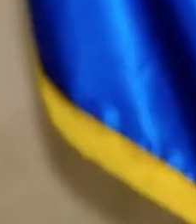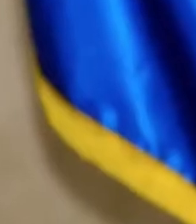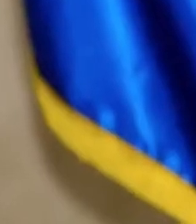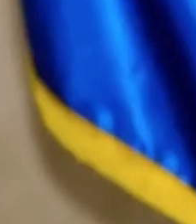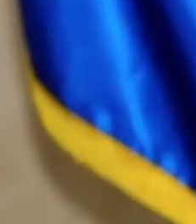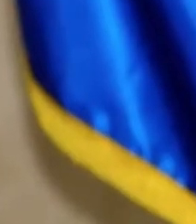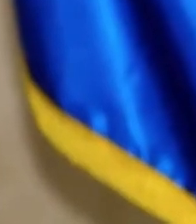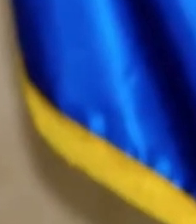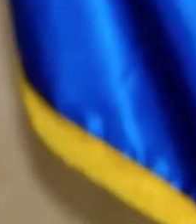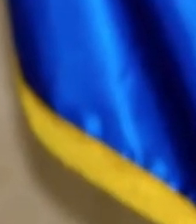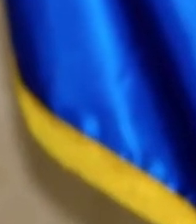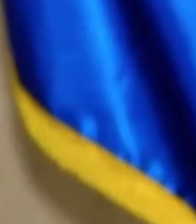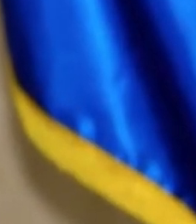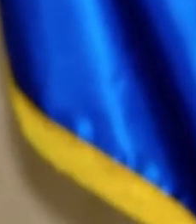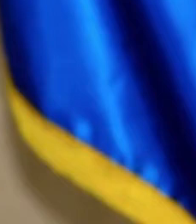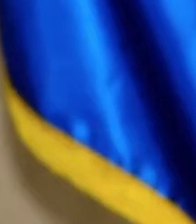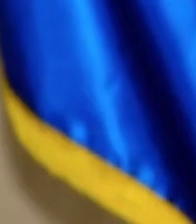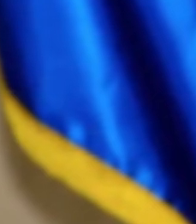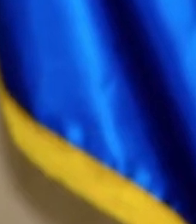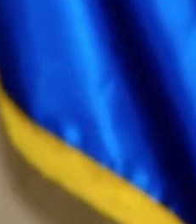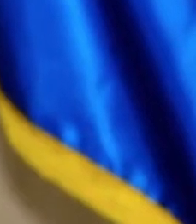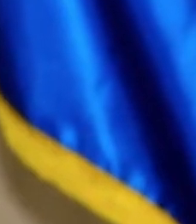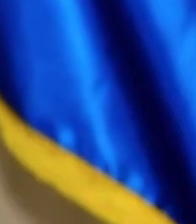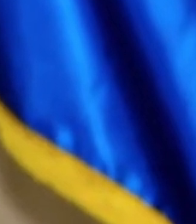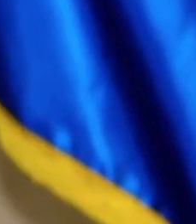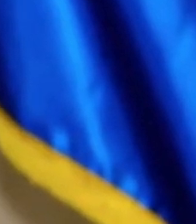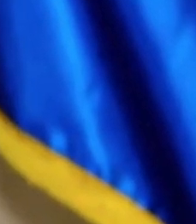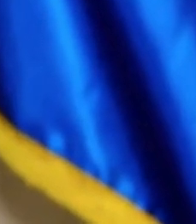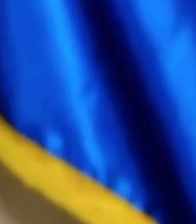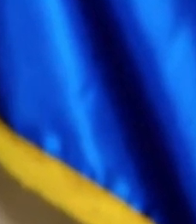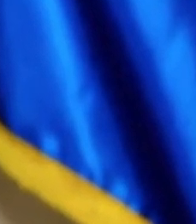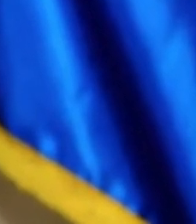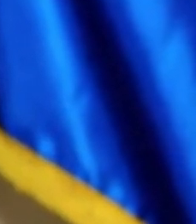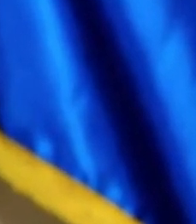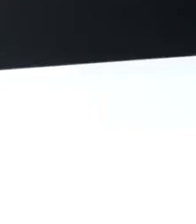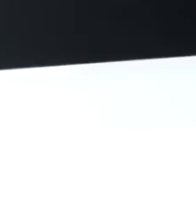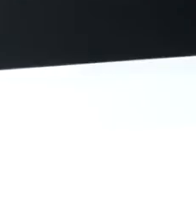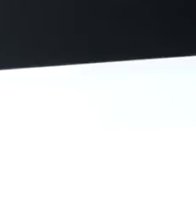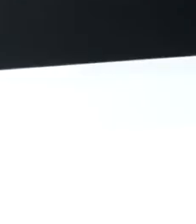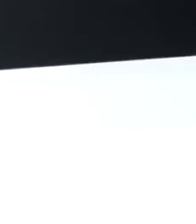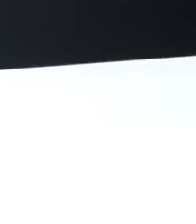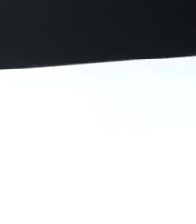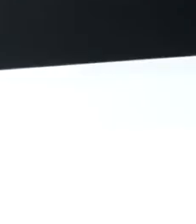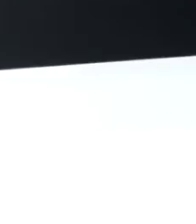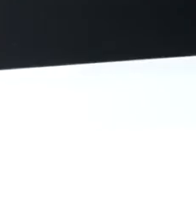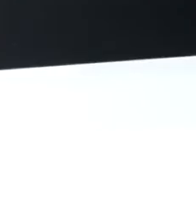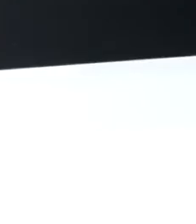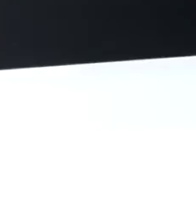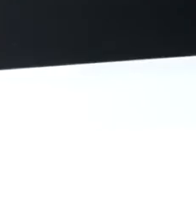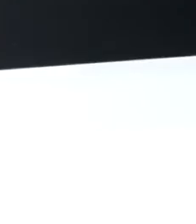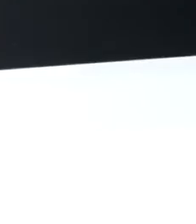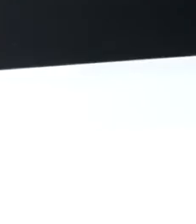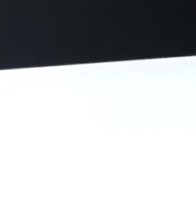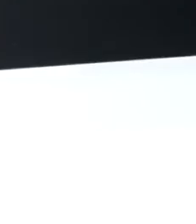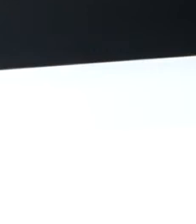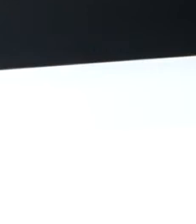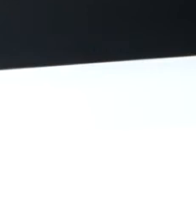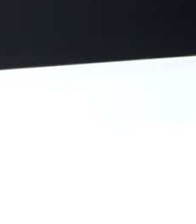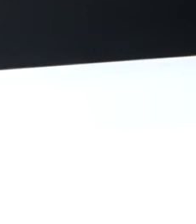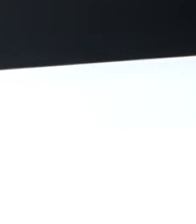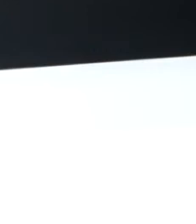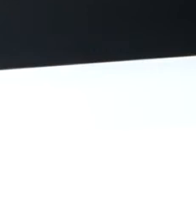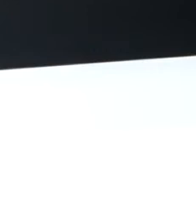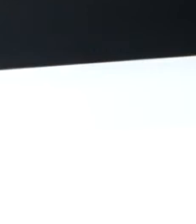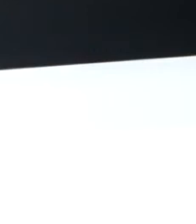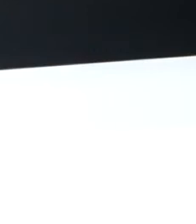Fabio Castillo, renunció al desaprobar la actuación de la Asamblea Legislativa. A juicio del jurista Rodolfo González, el país debe cuestionar